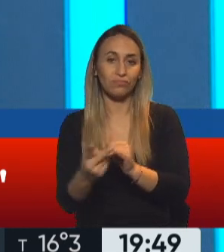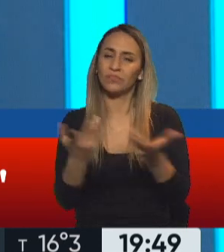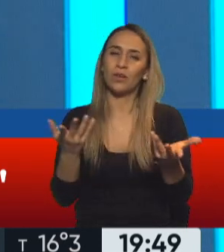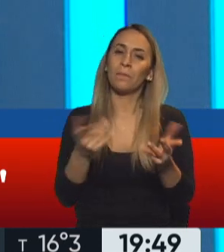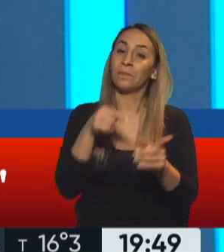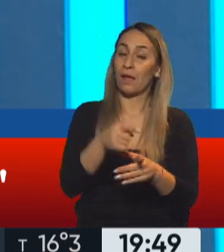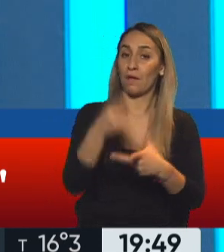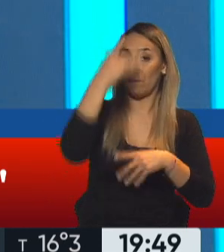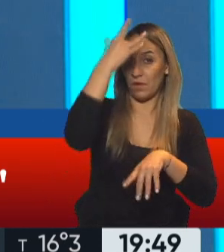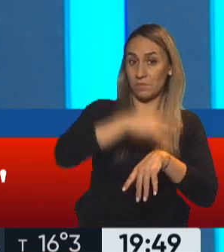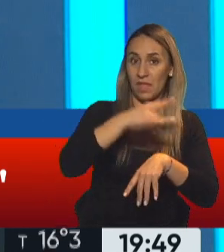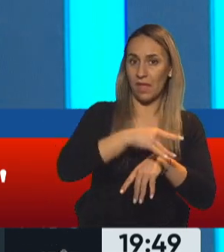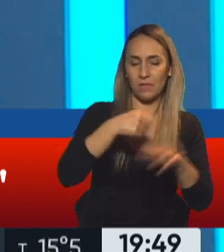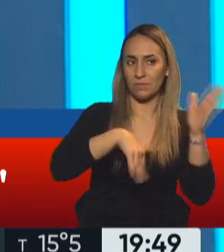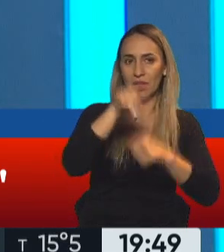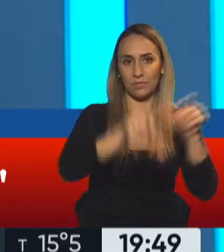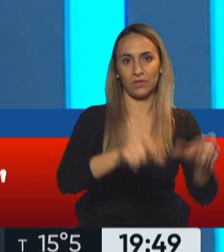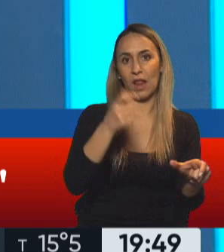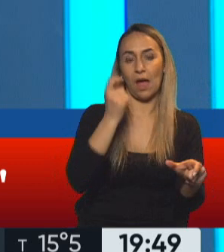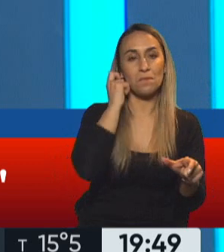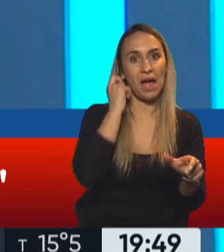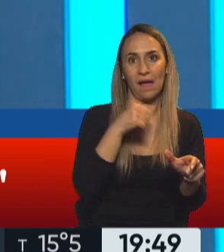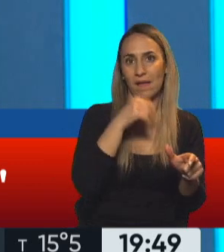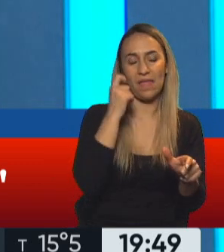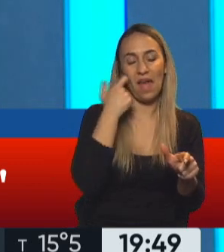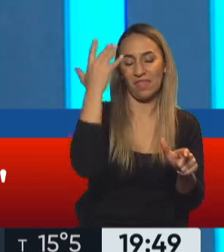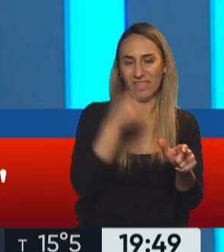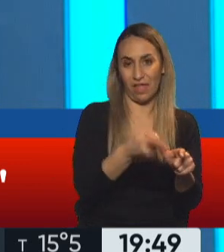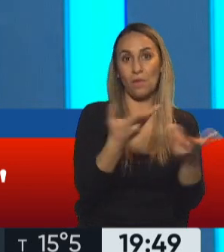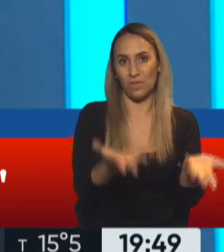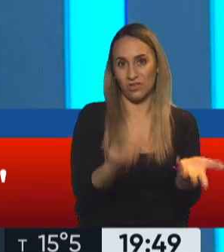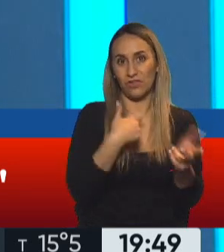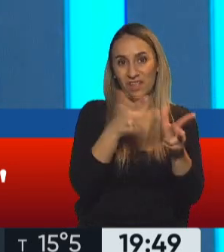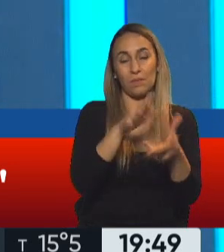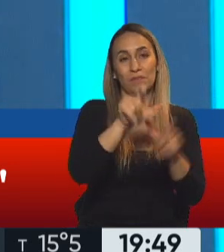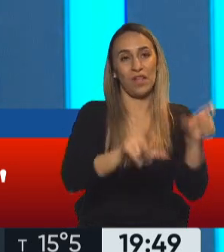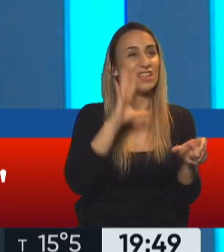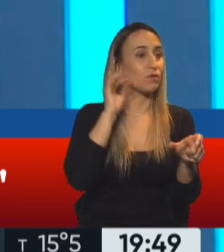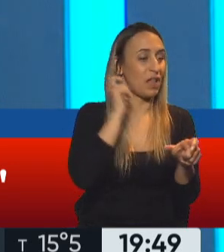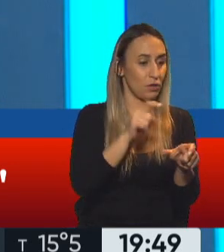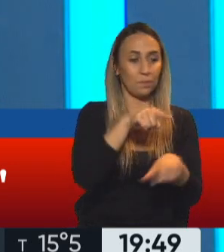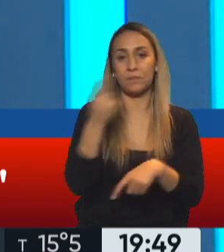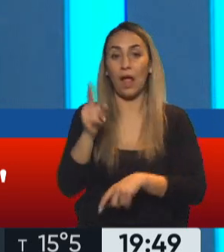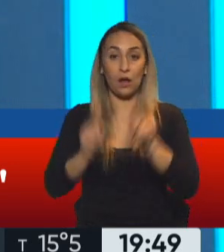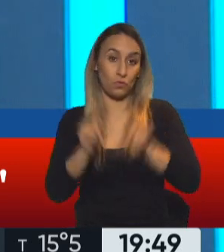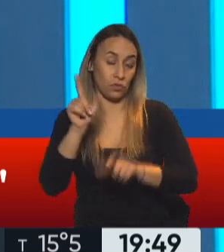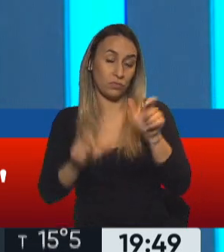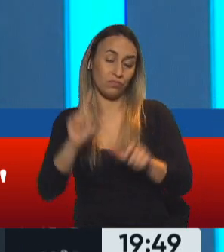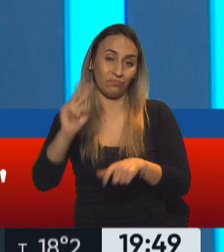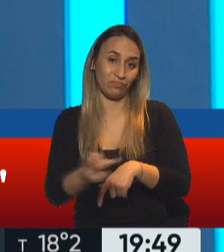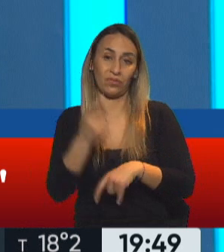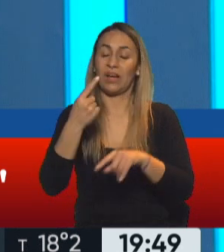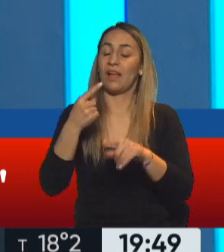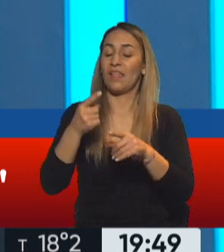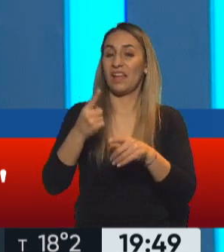por eso yo hice hincapié en los mayores de 50 que tienen la segunda dosis. Ahora, la tasa de letalidad, que es cuántos se mueren por cada 100 contagiados, que en la primera